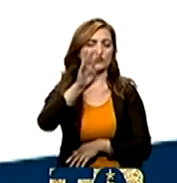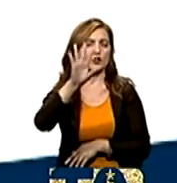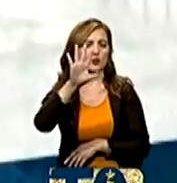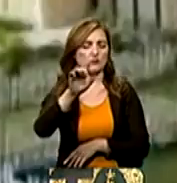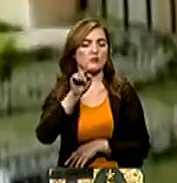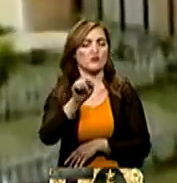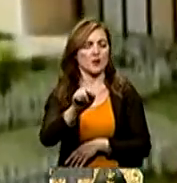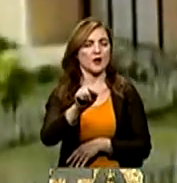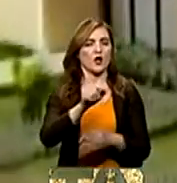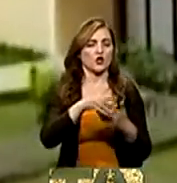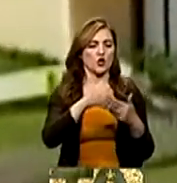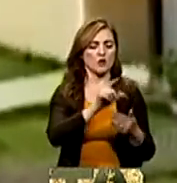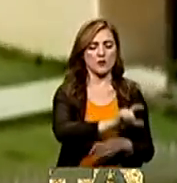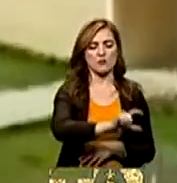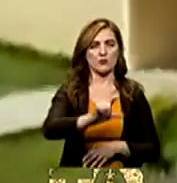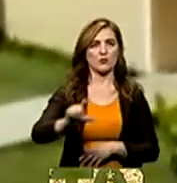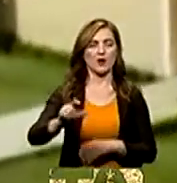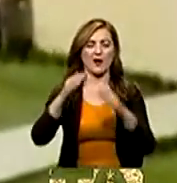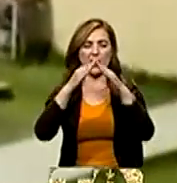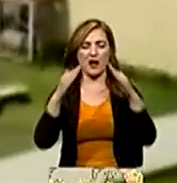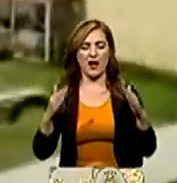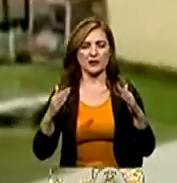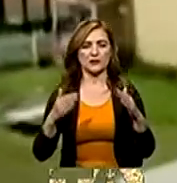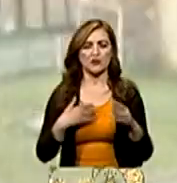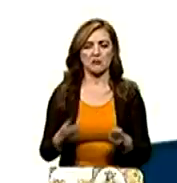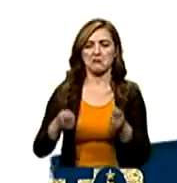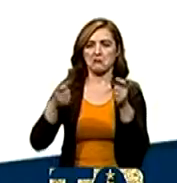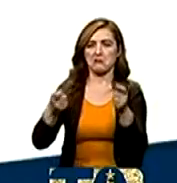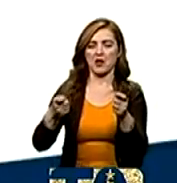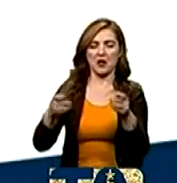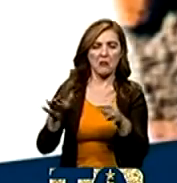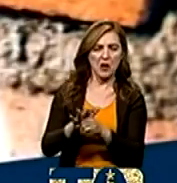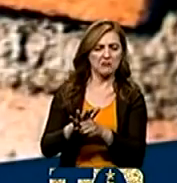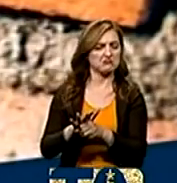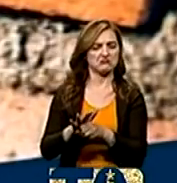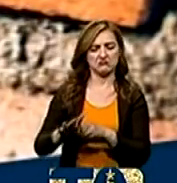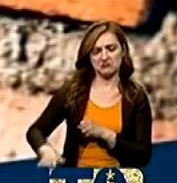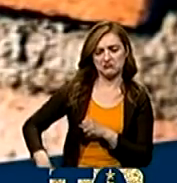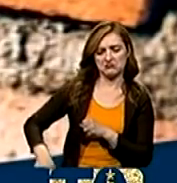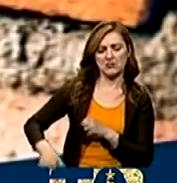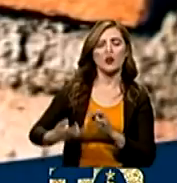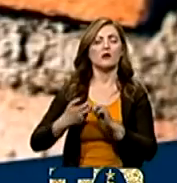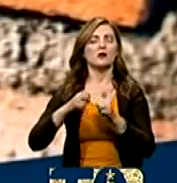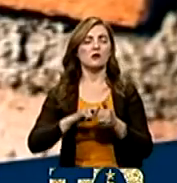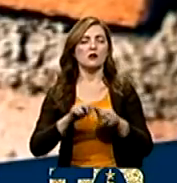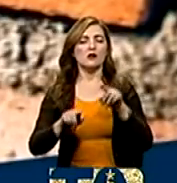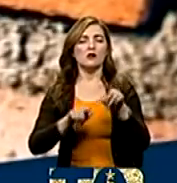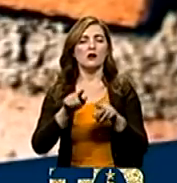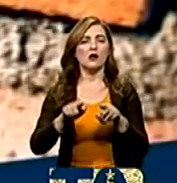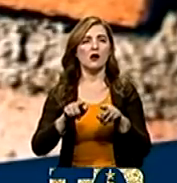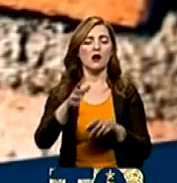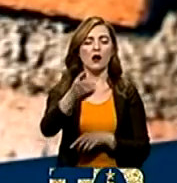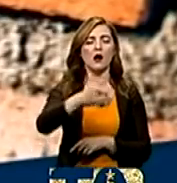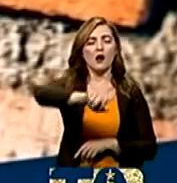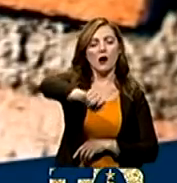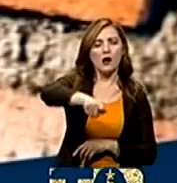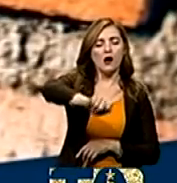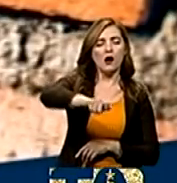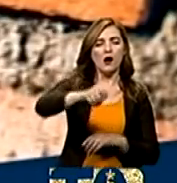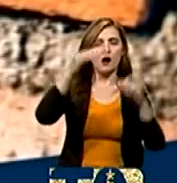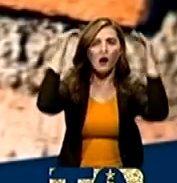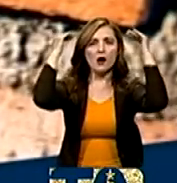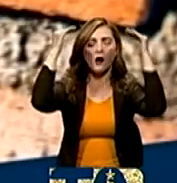2.865.000 dólares, pero las casas fueron entregadas incompletas. Además de los retrasos, hubo problemas en algunas cerraduras de puertas y planchas